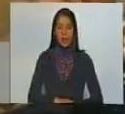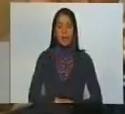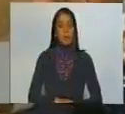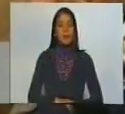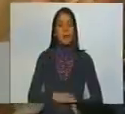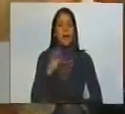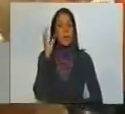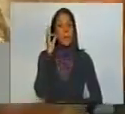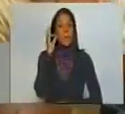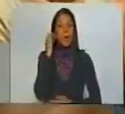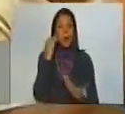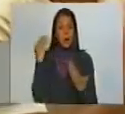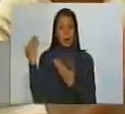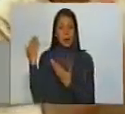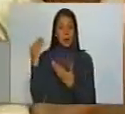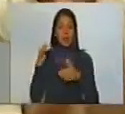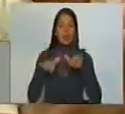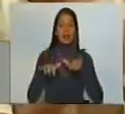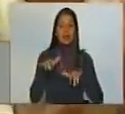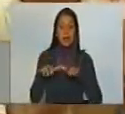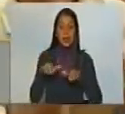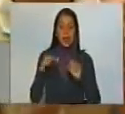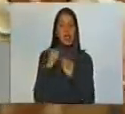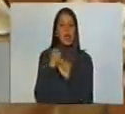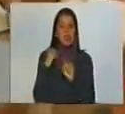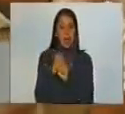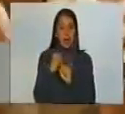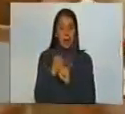Ciudadana Joana Poblet, secretaria de Trabajo.